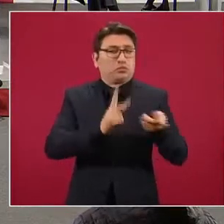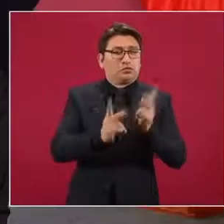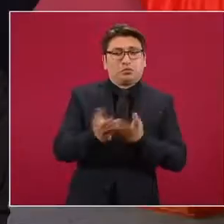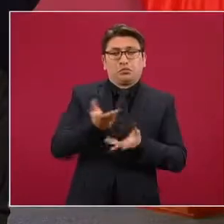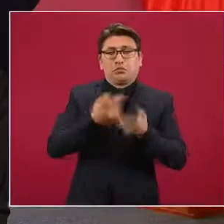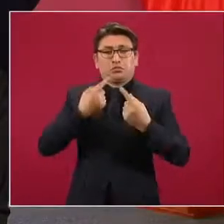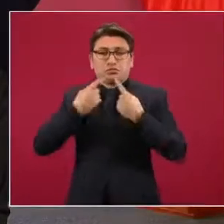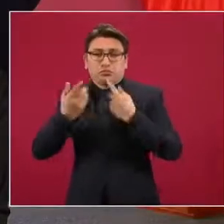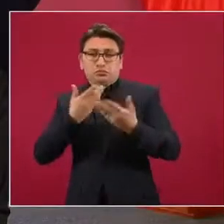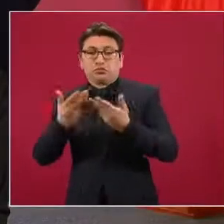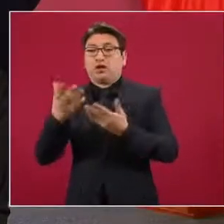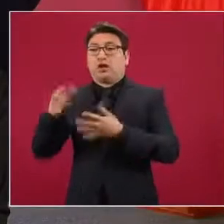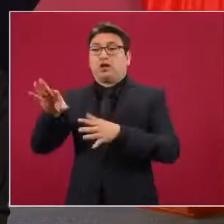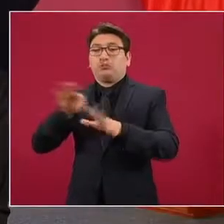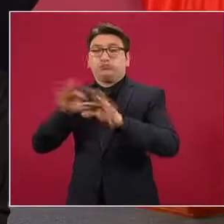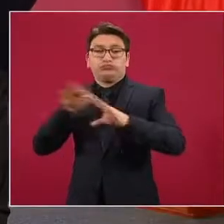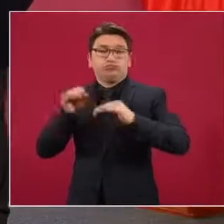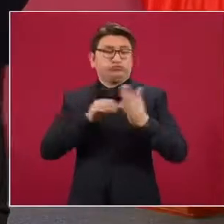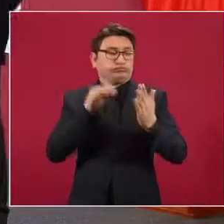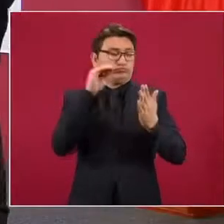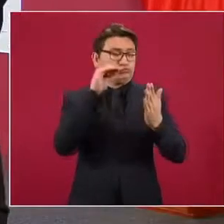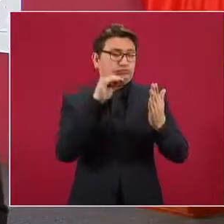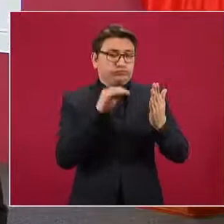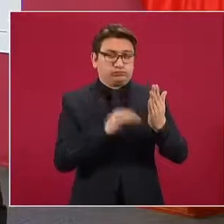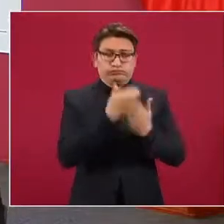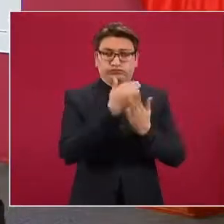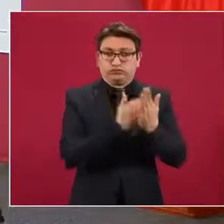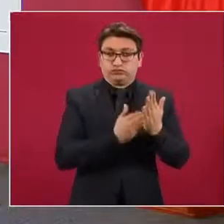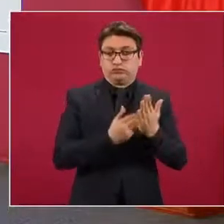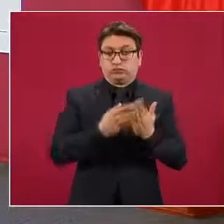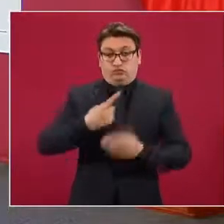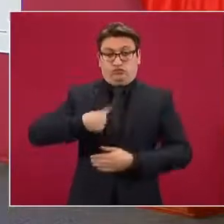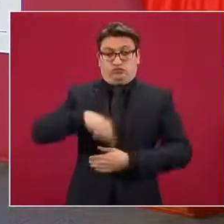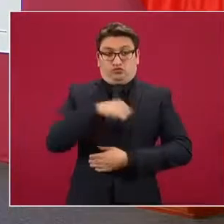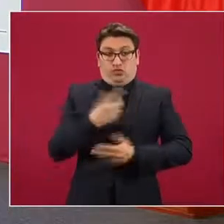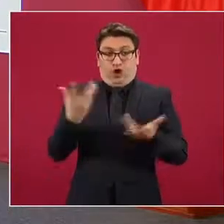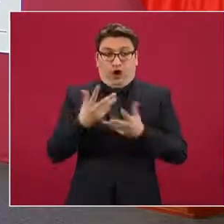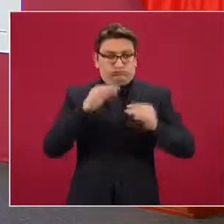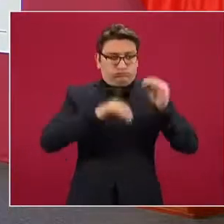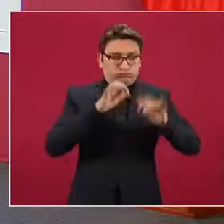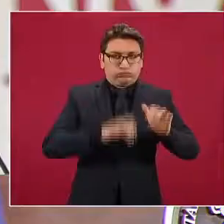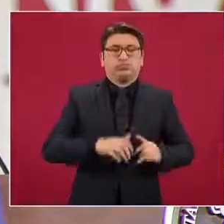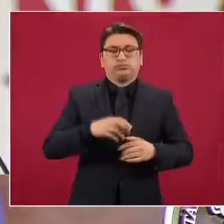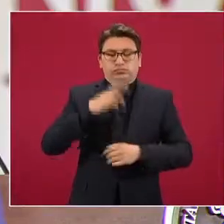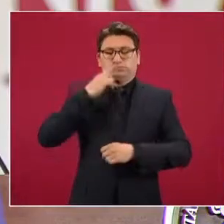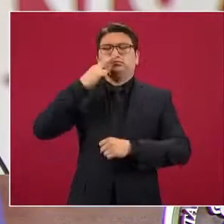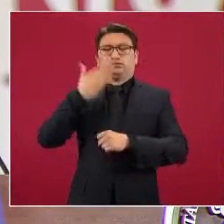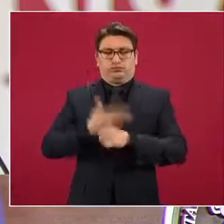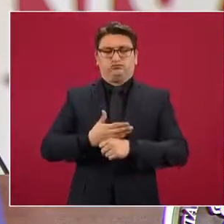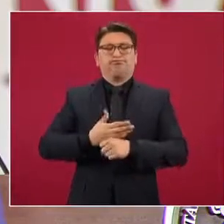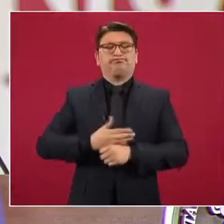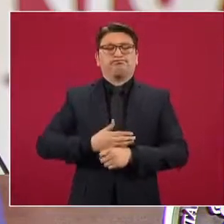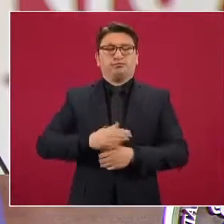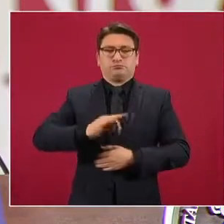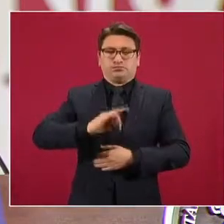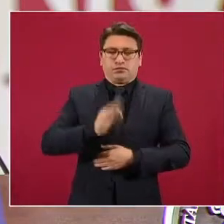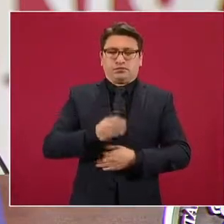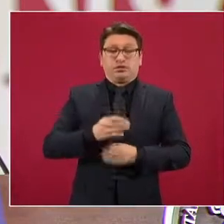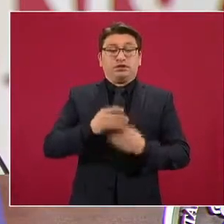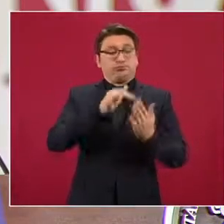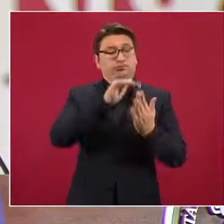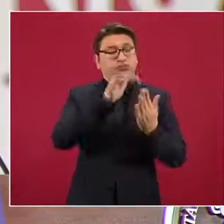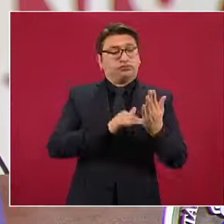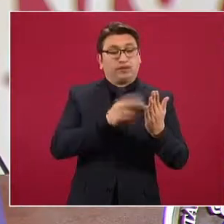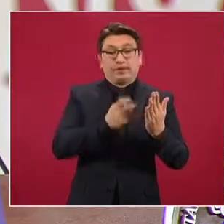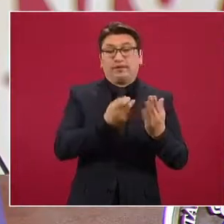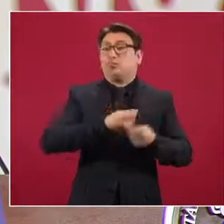colectivas. Quienes lo suscribimos asumimos la entera responsabilidad de lo escrito y esperamos ofrecer un texto que aliente